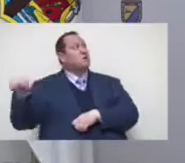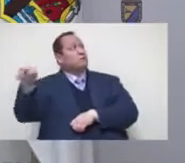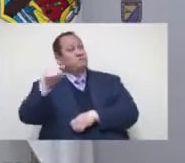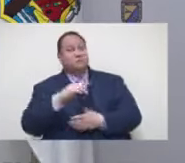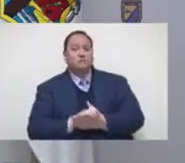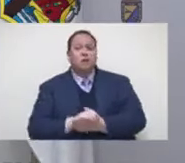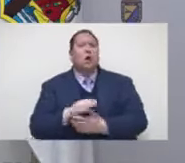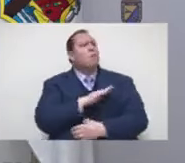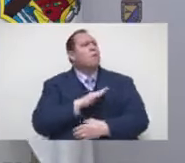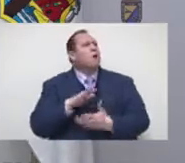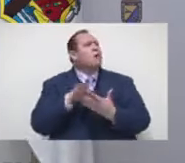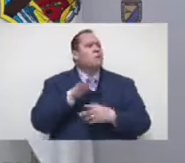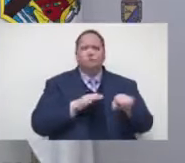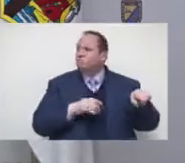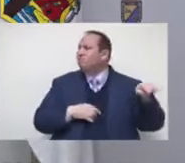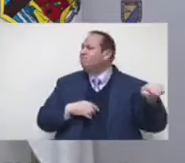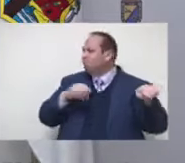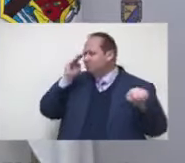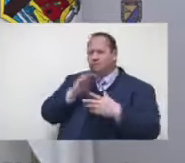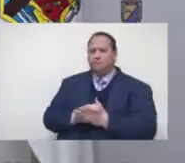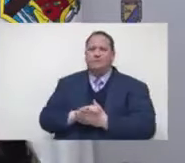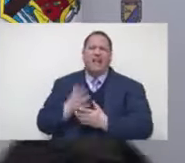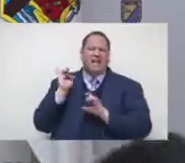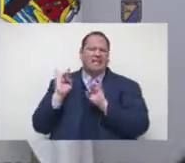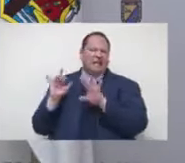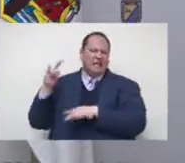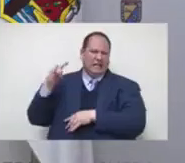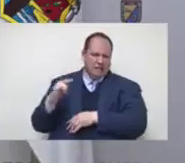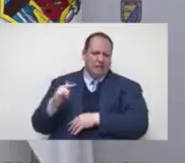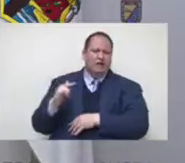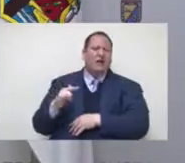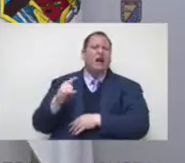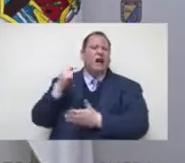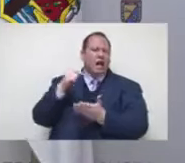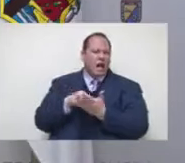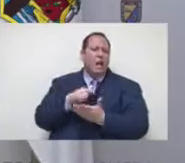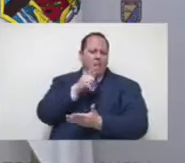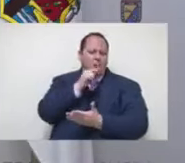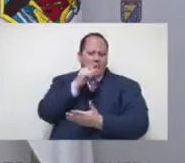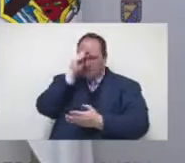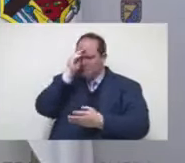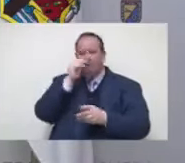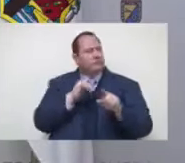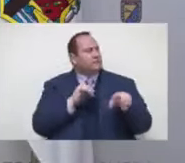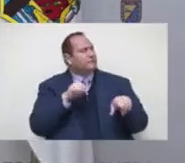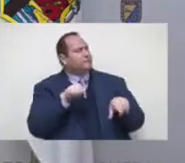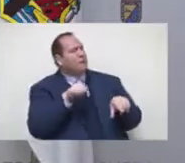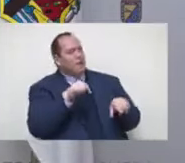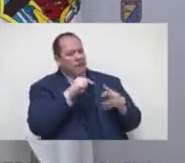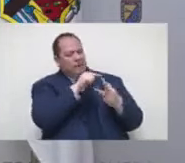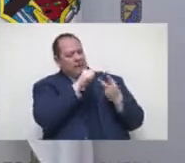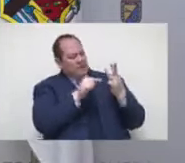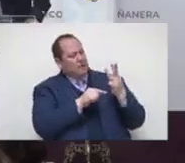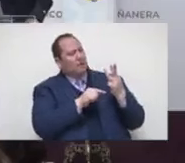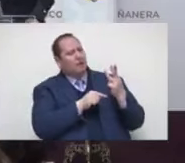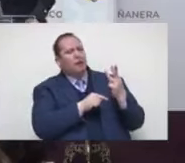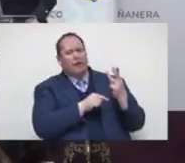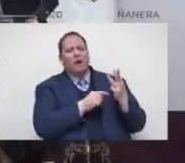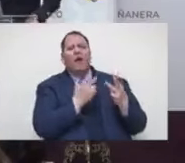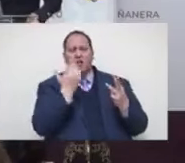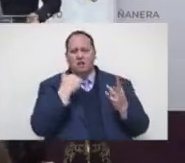municipios son los más? De Mexicali. En ese caso en particular entiendo que fueron policías de Mexicali, ¿no? Sí, de aquí, Mexicali. De los tres casos en particular ya